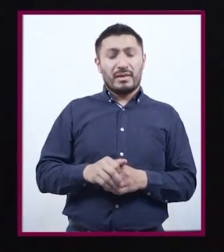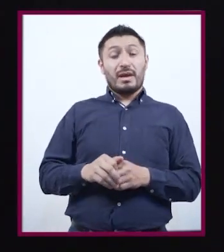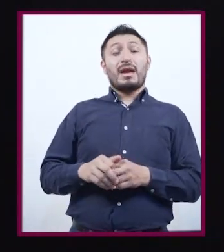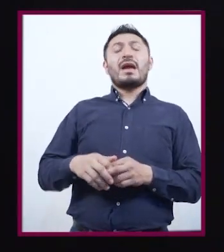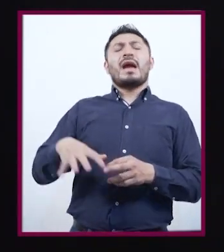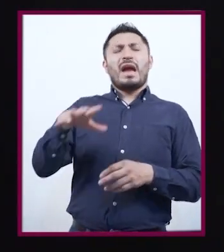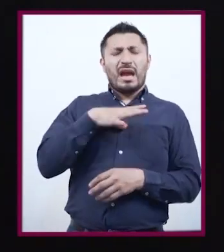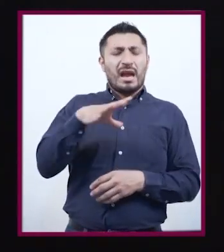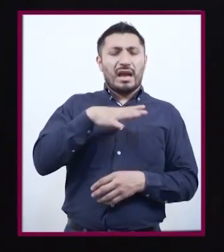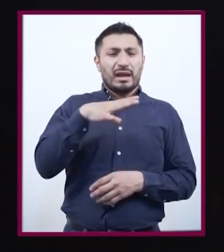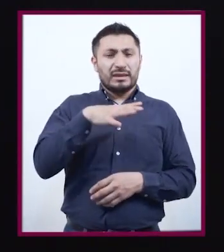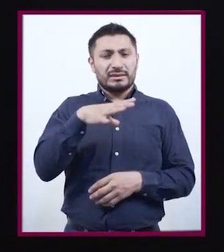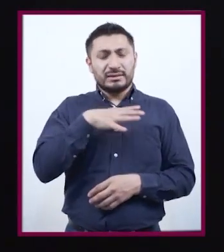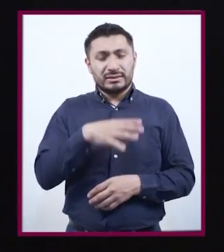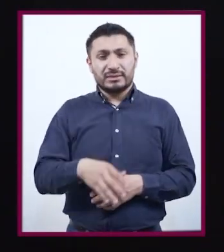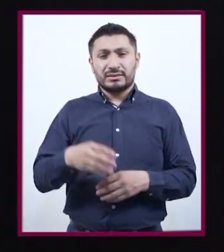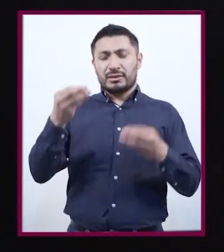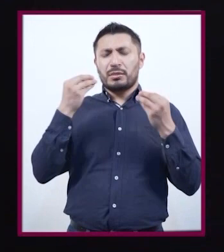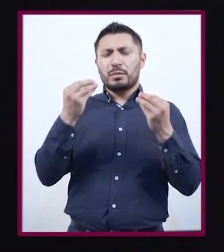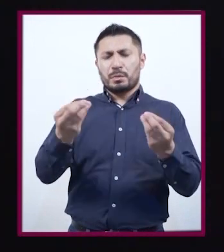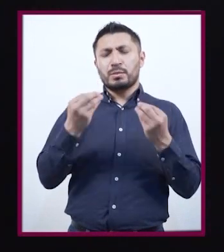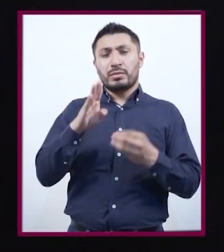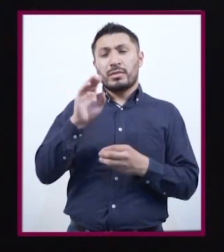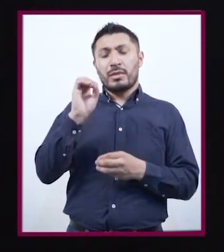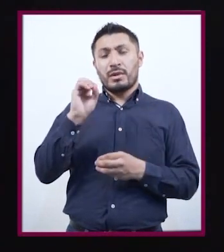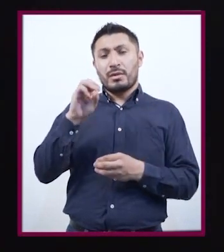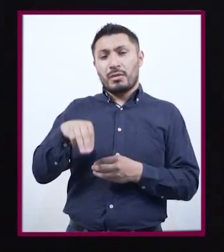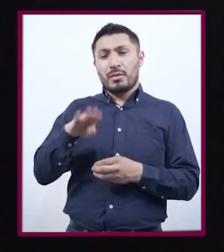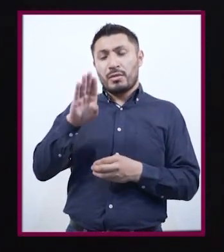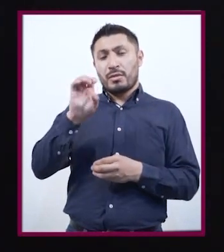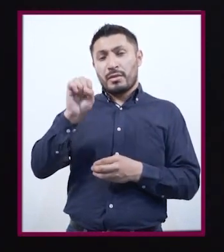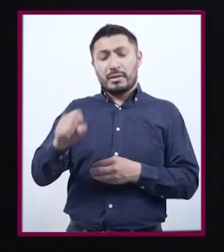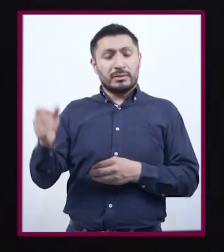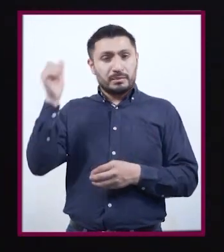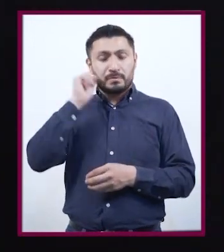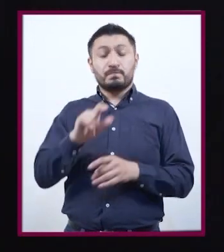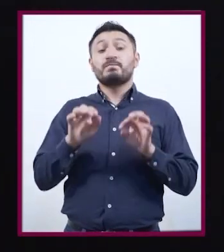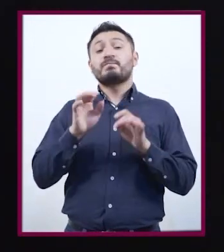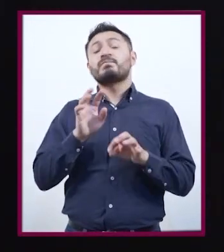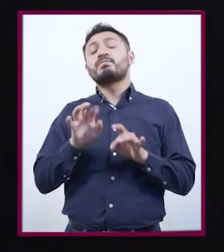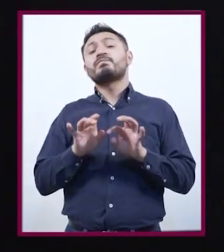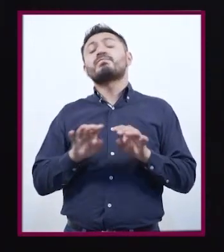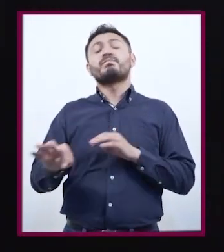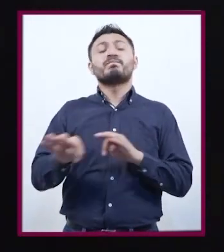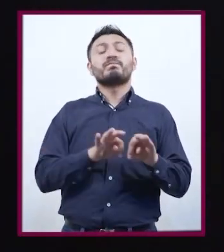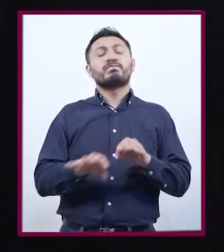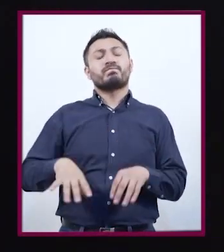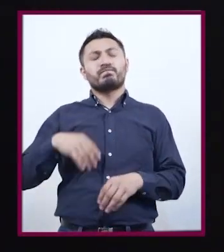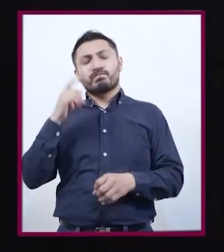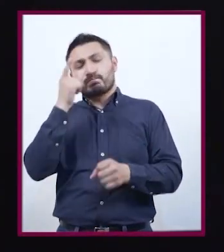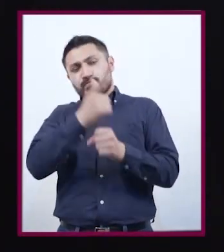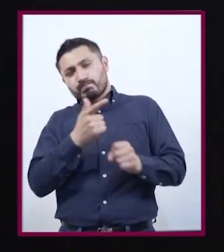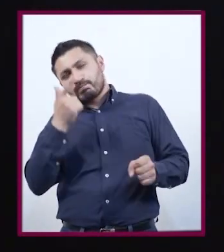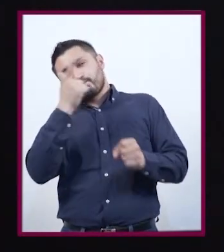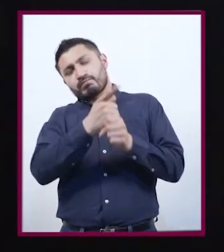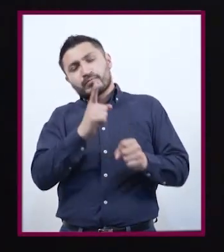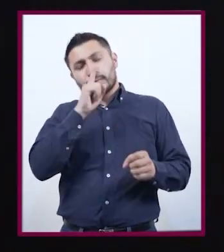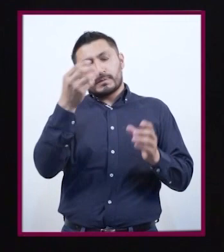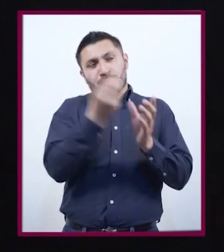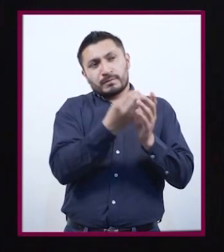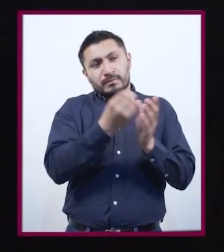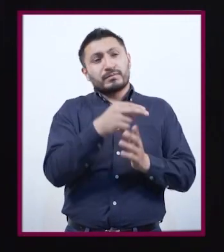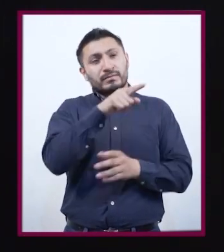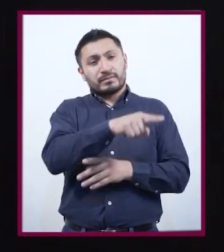presidente Roosevelt a la cabeza, disponían con más de 200 bombes que trabajaban en todo momento para conocer